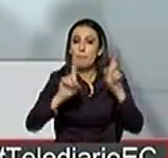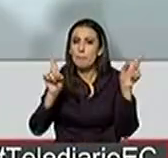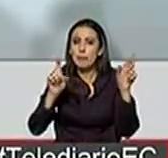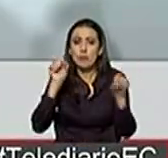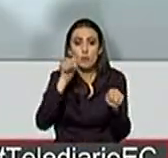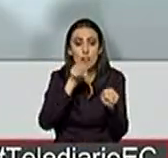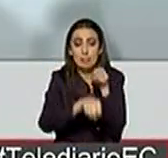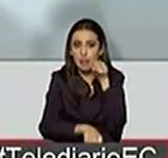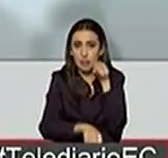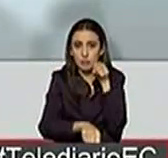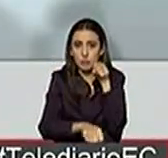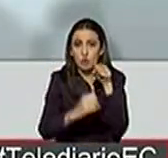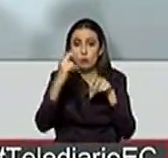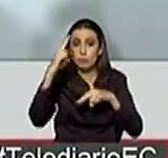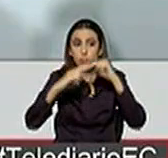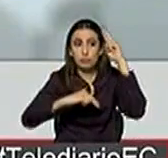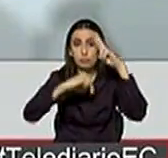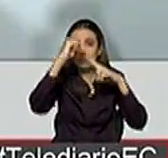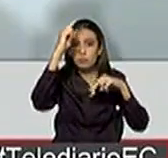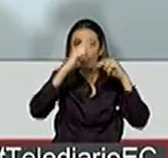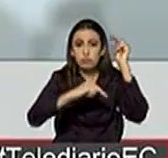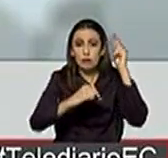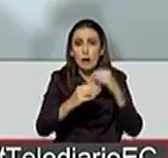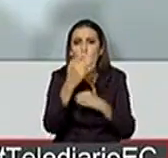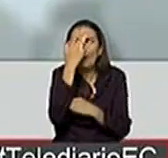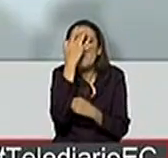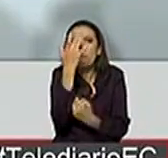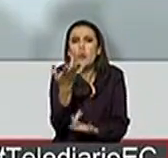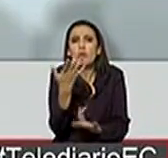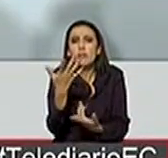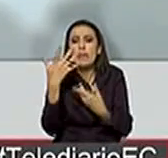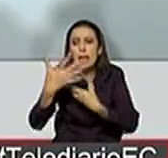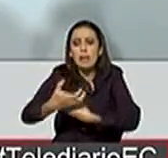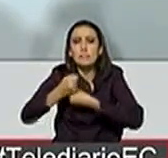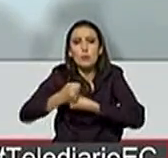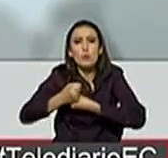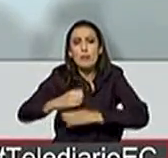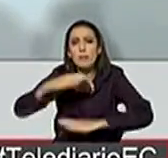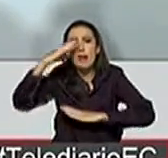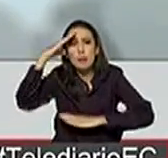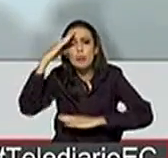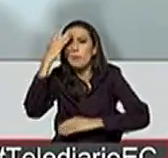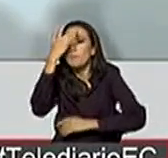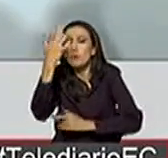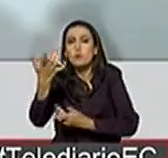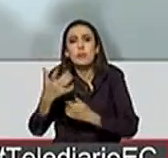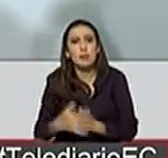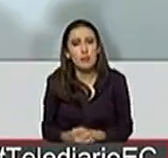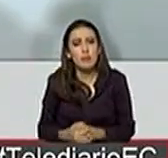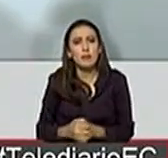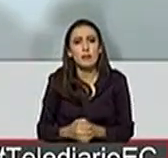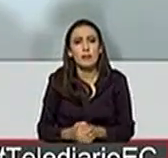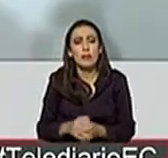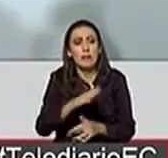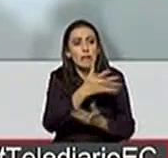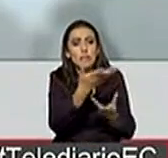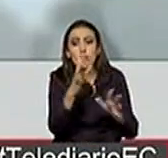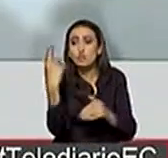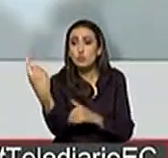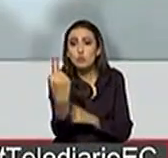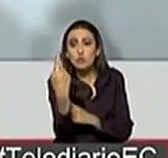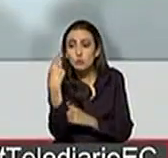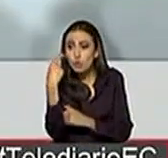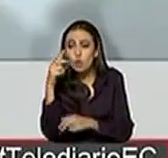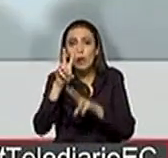muy grave que pasó porque fallo la seguridad porque hubo este abandono de los campos es algo que hay que